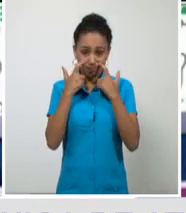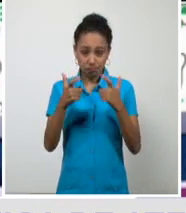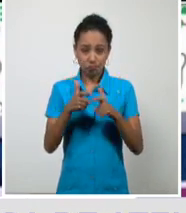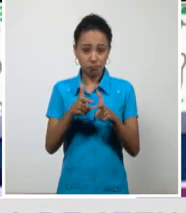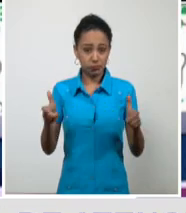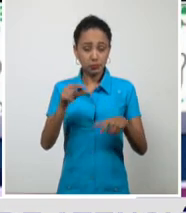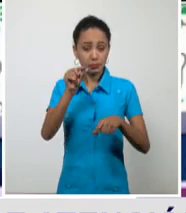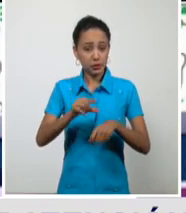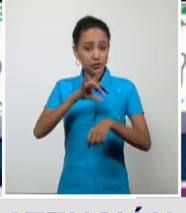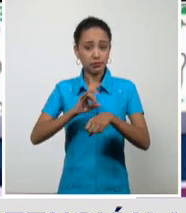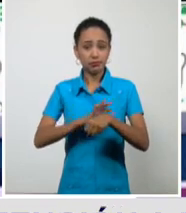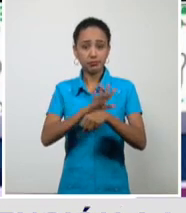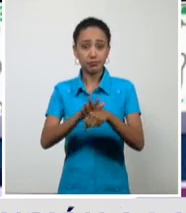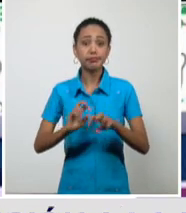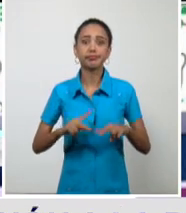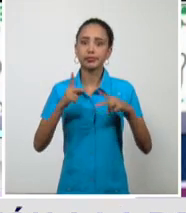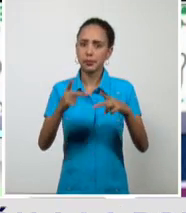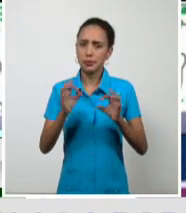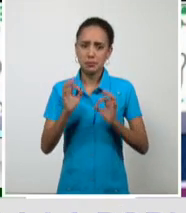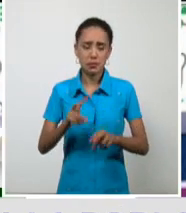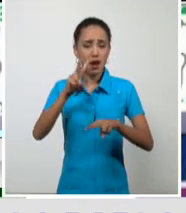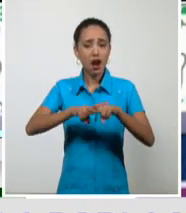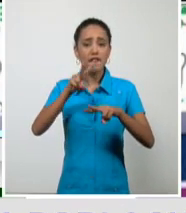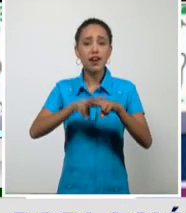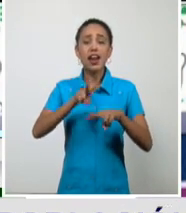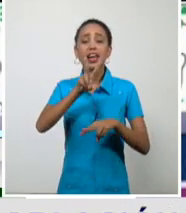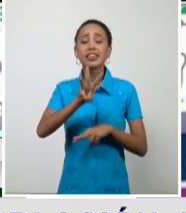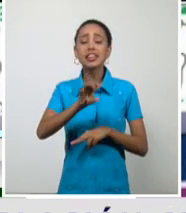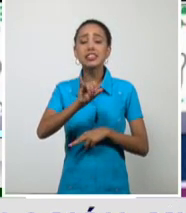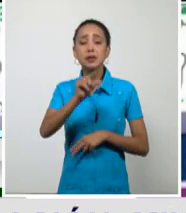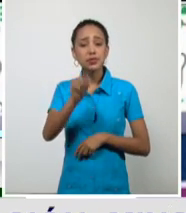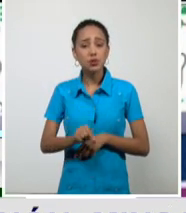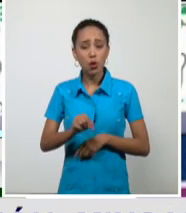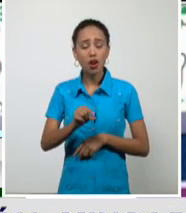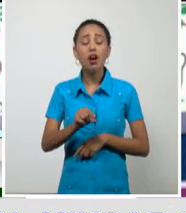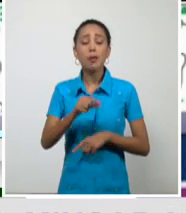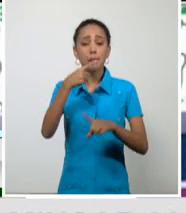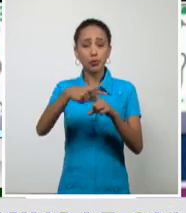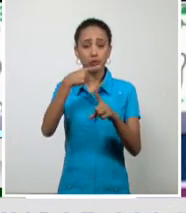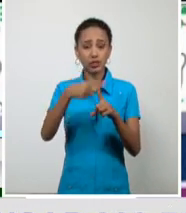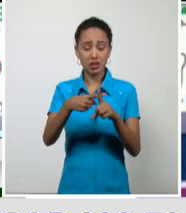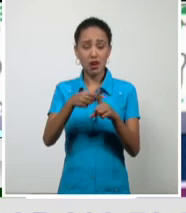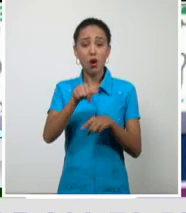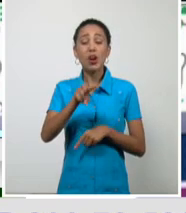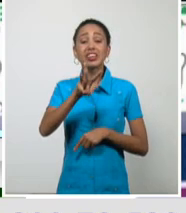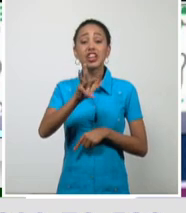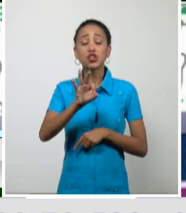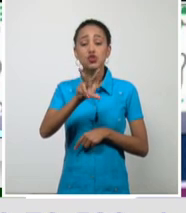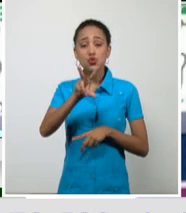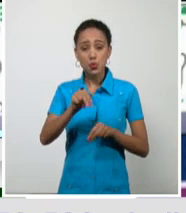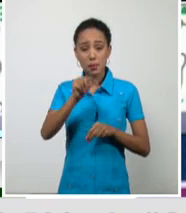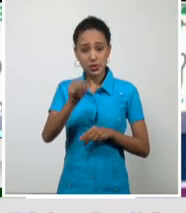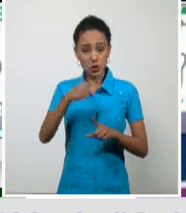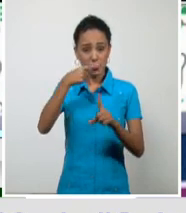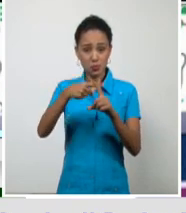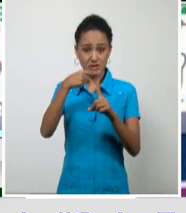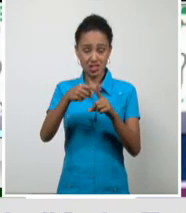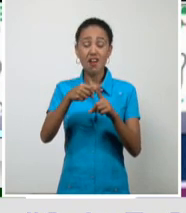una vez más, fue La Habana, con 36 de los 38 nuevos casos confirmados. En este